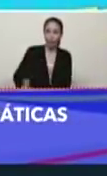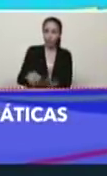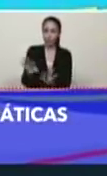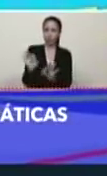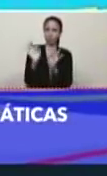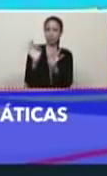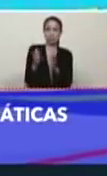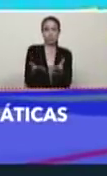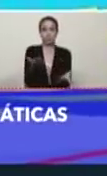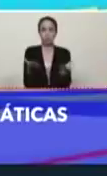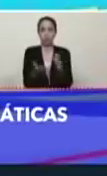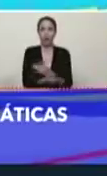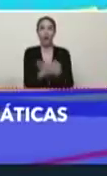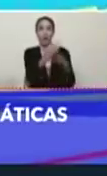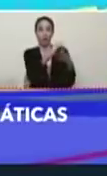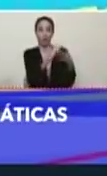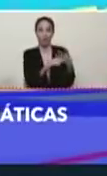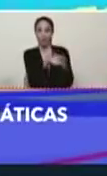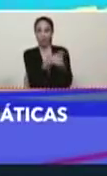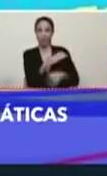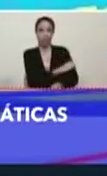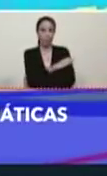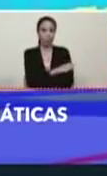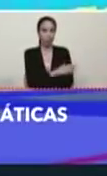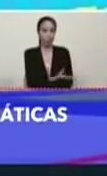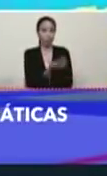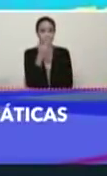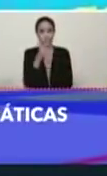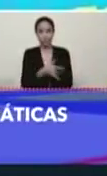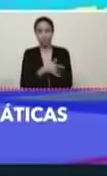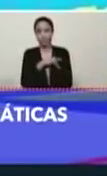es la característica de los presidentes de derecha neoliberales.